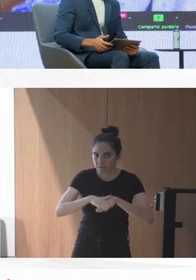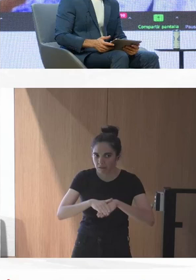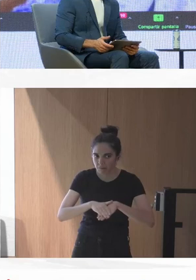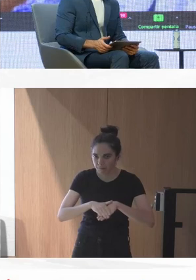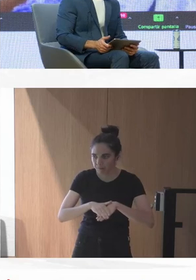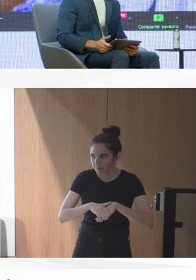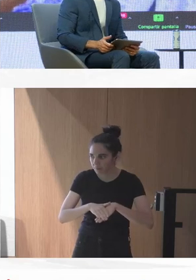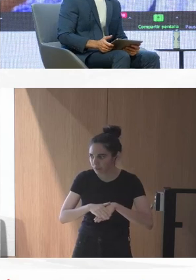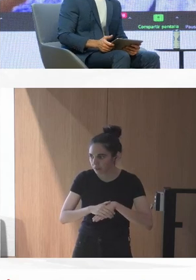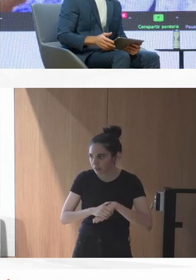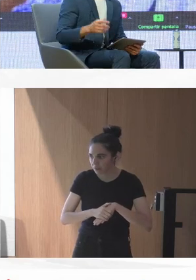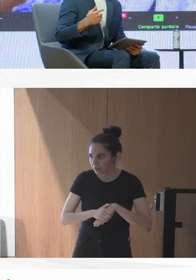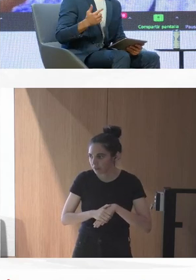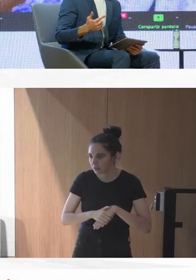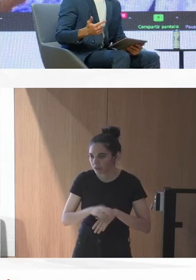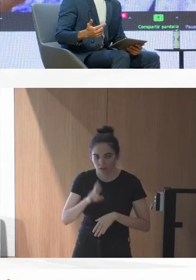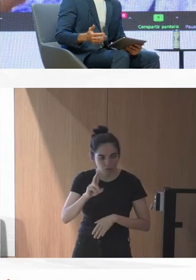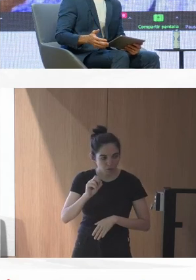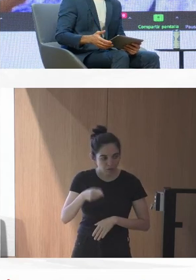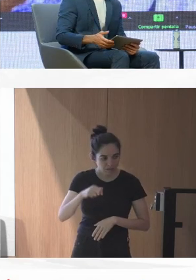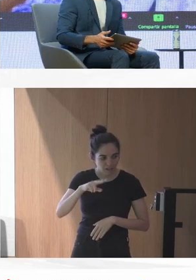Creo que Roxana está hablando, pero no la oímos, creo.